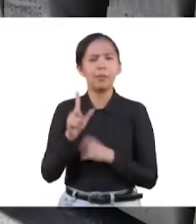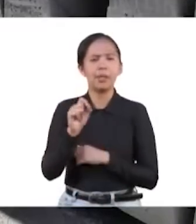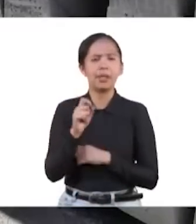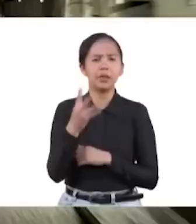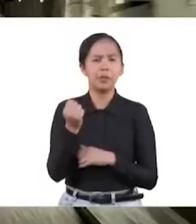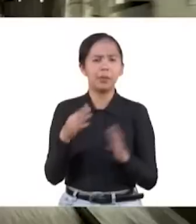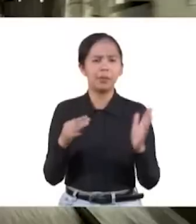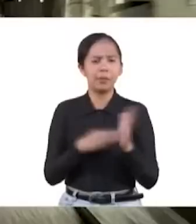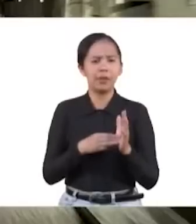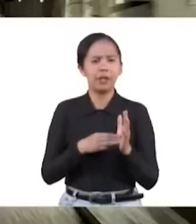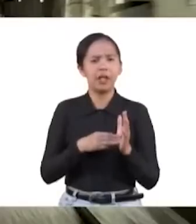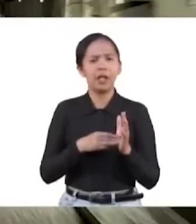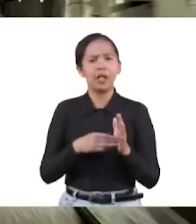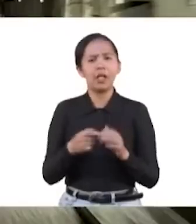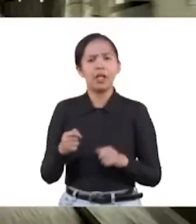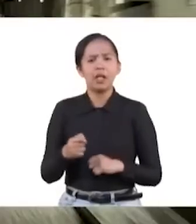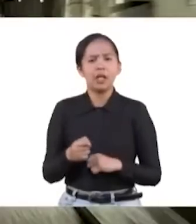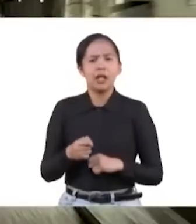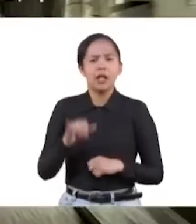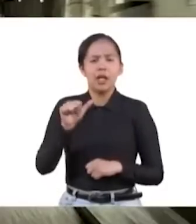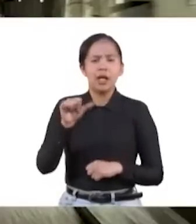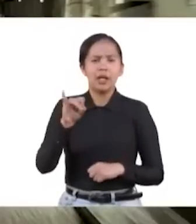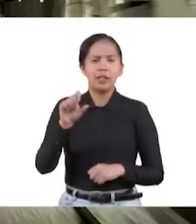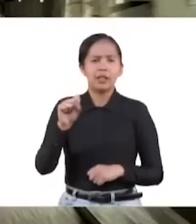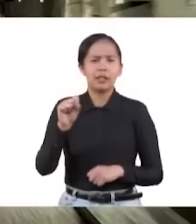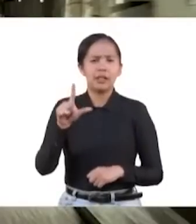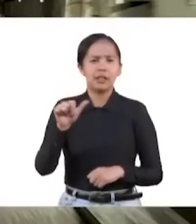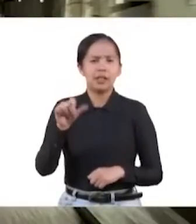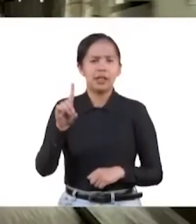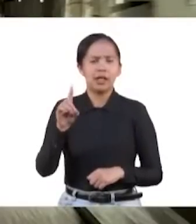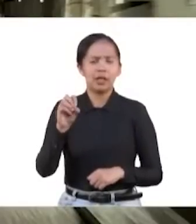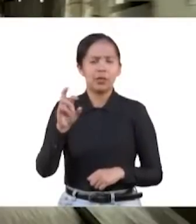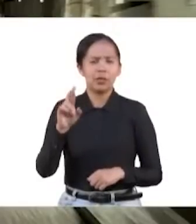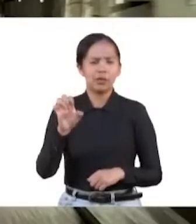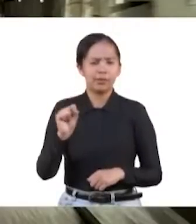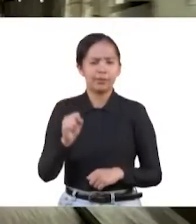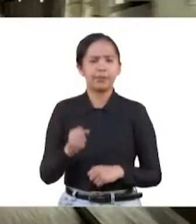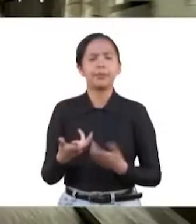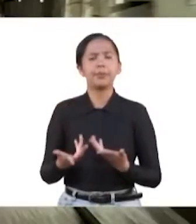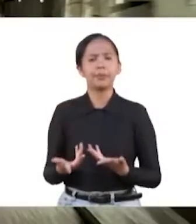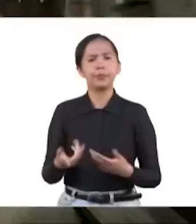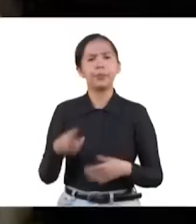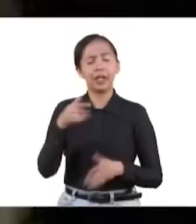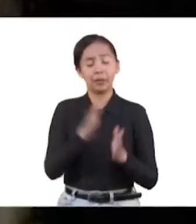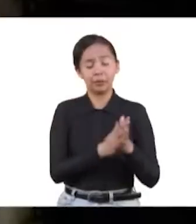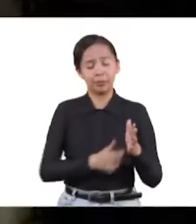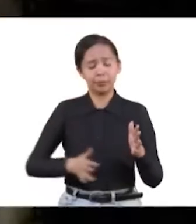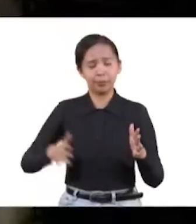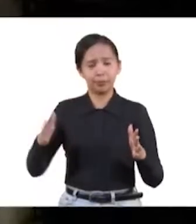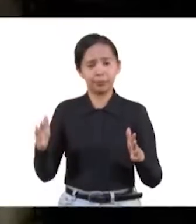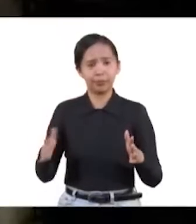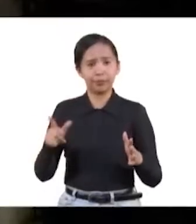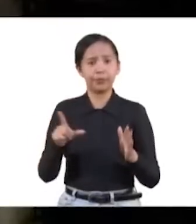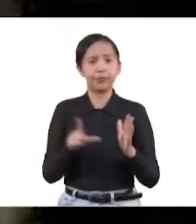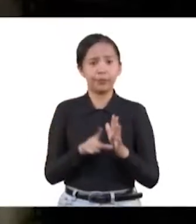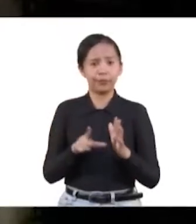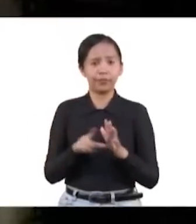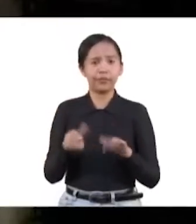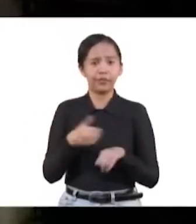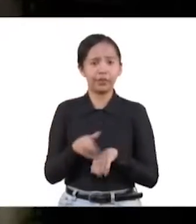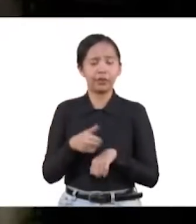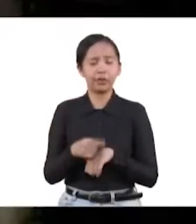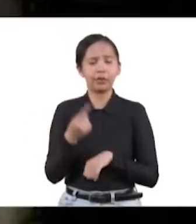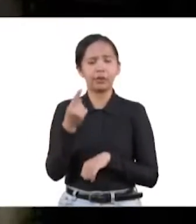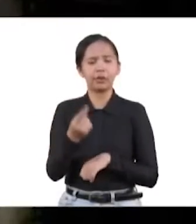guía. Con respecto a los aparatos de vía, en esta fase de la nueva línea 1